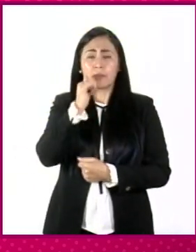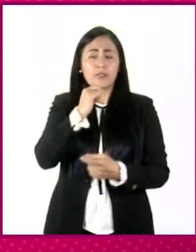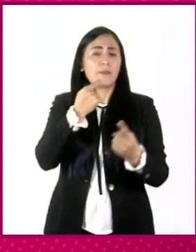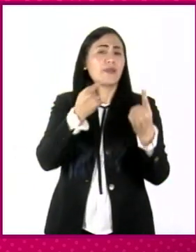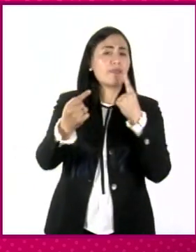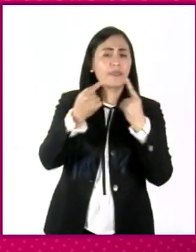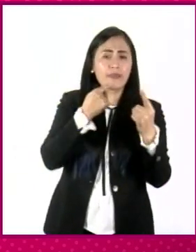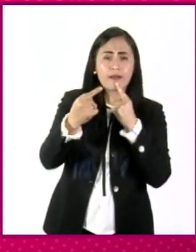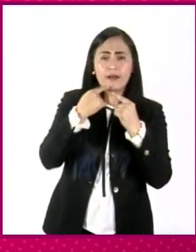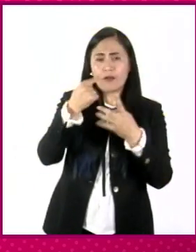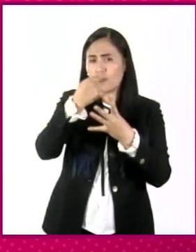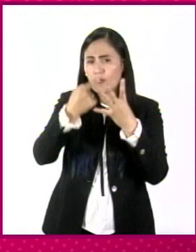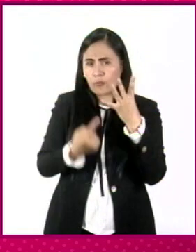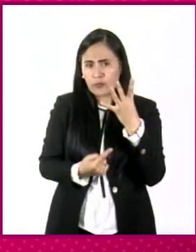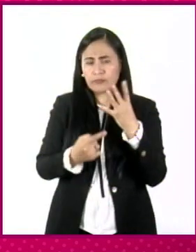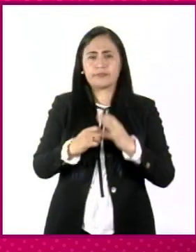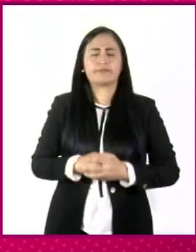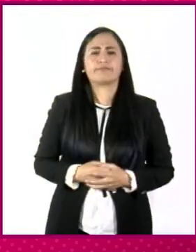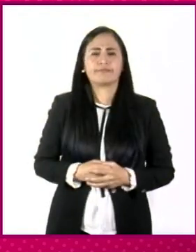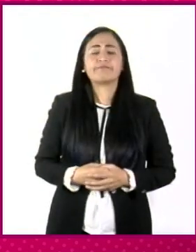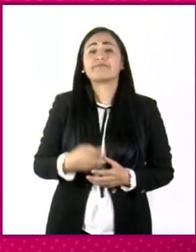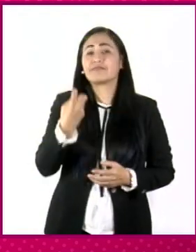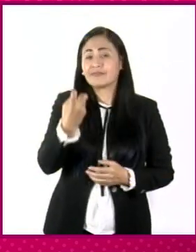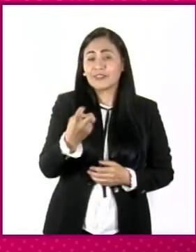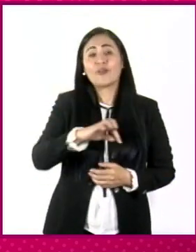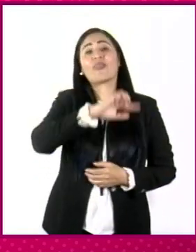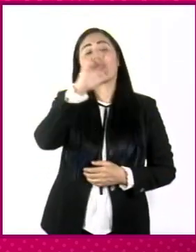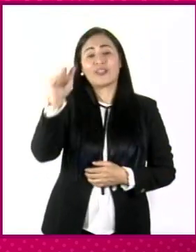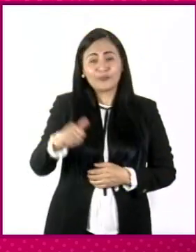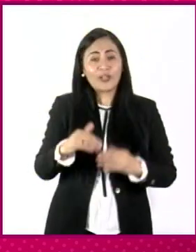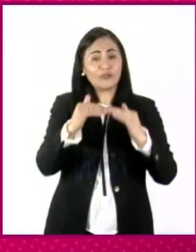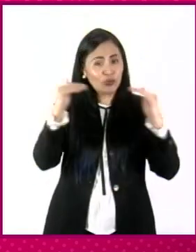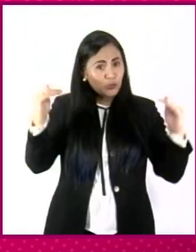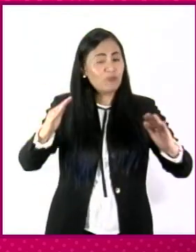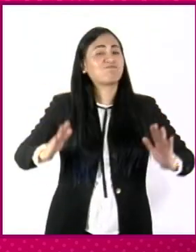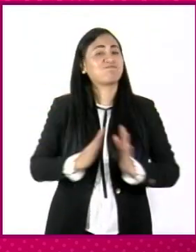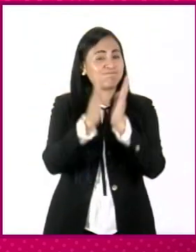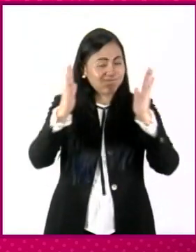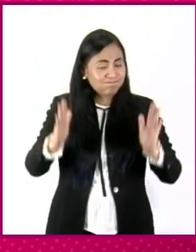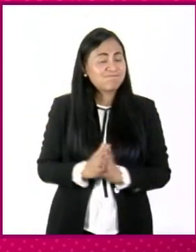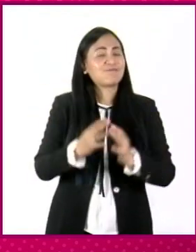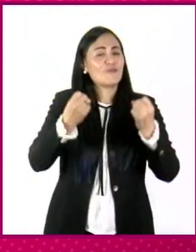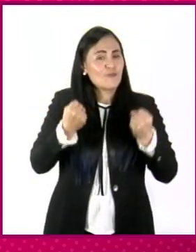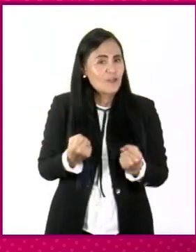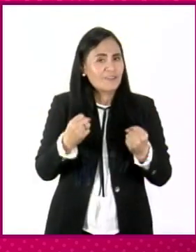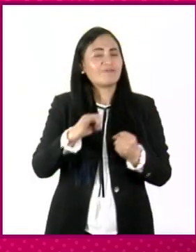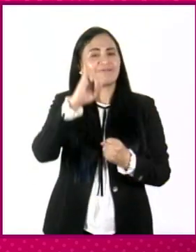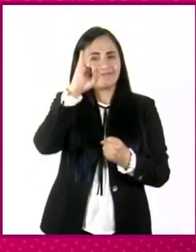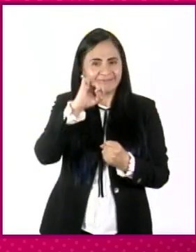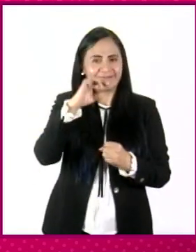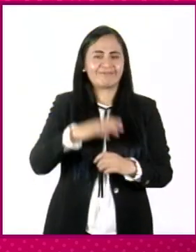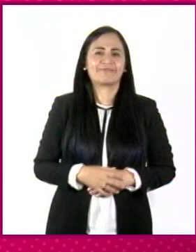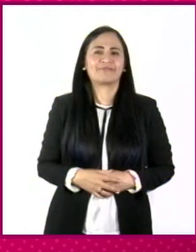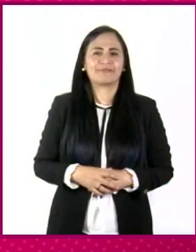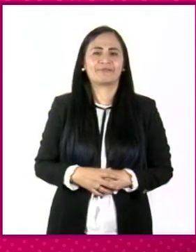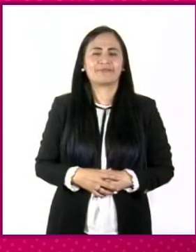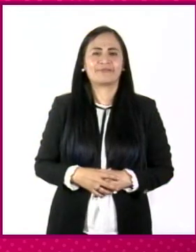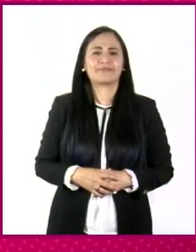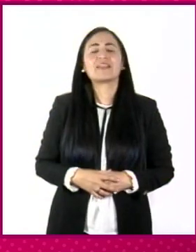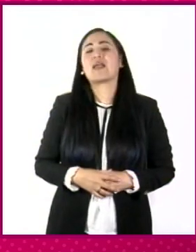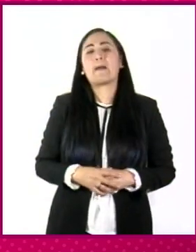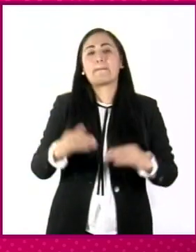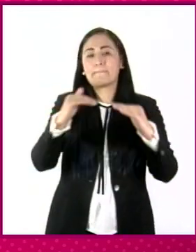debate y de diálogo, ¿no? Y eso en realidad fortalece mucho nuestra democracia en términos generales. Desde luego, la democracia